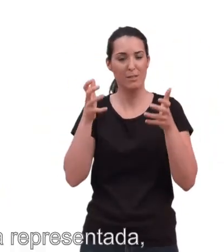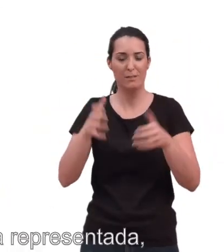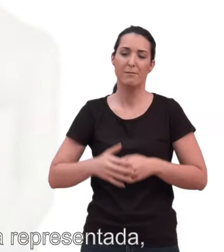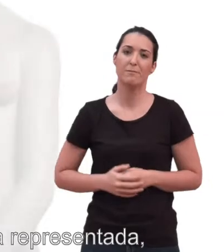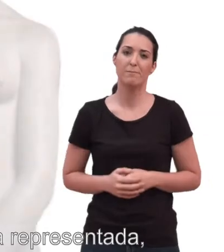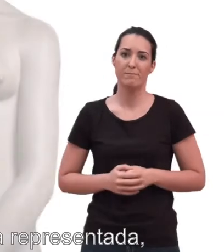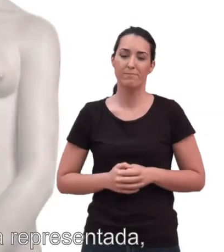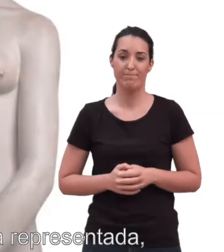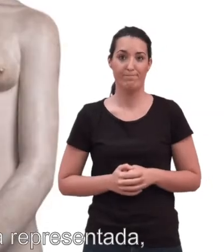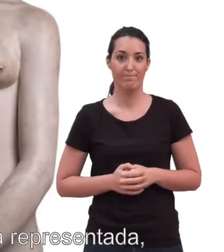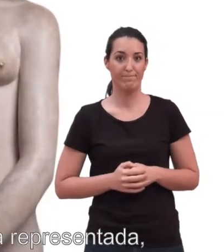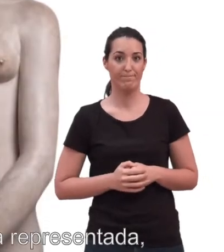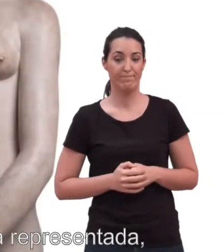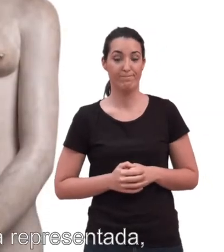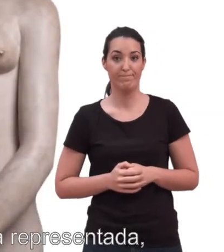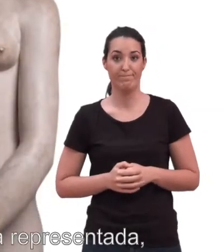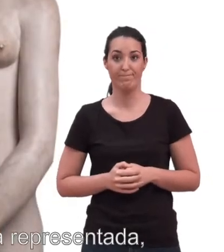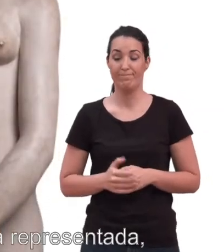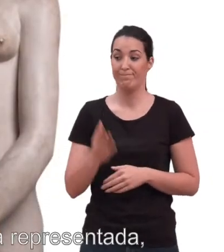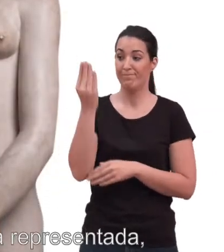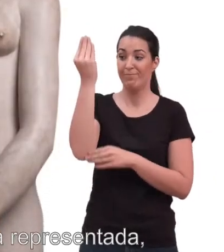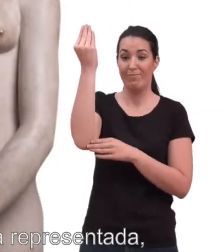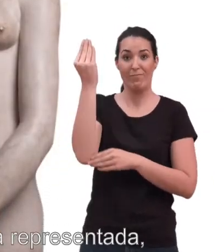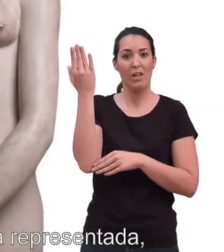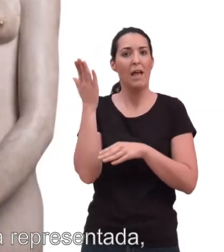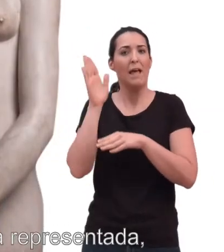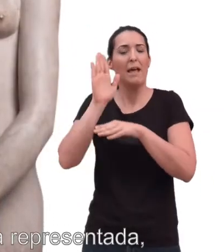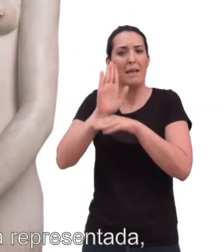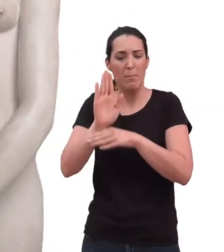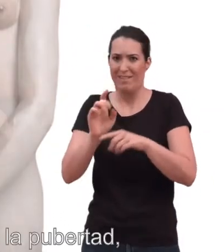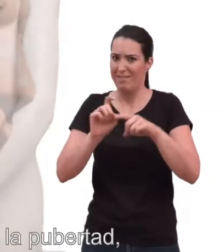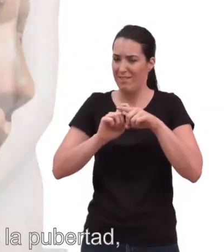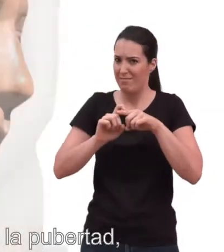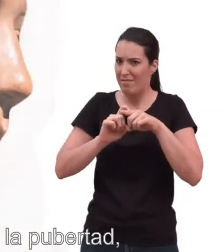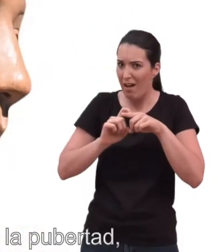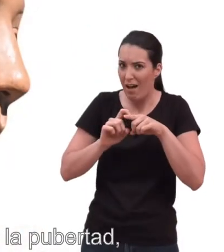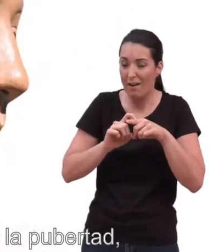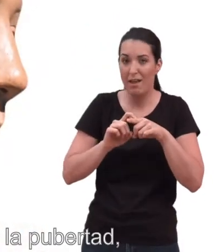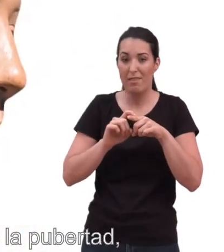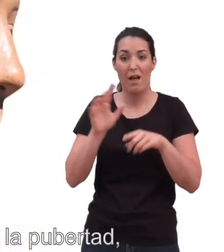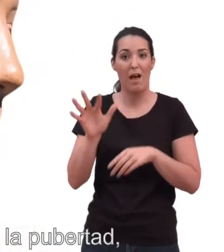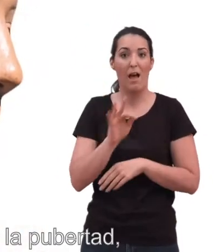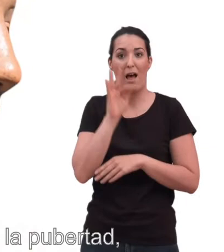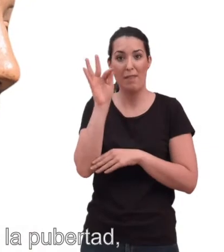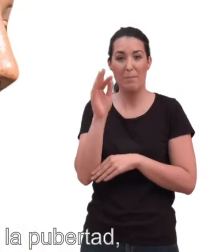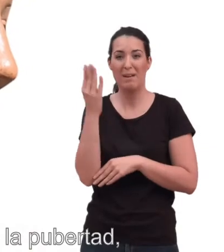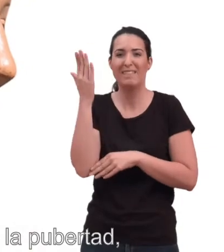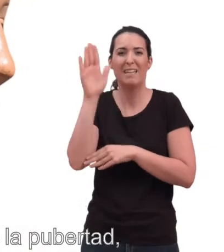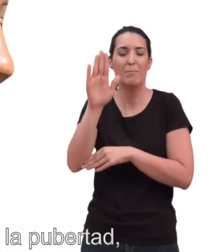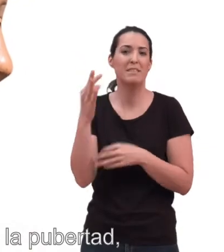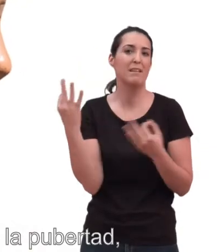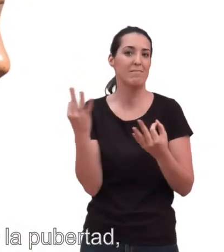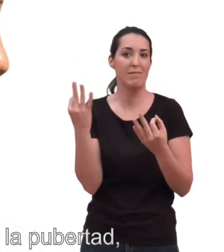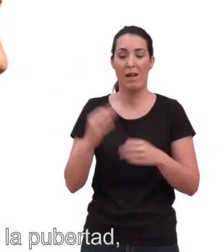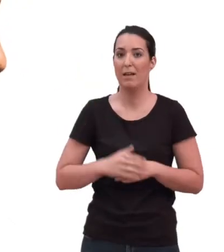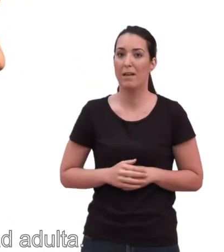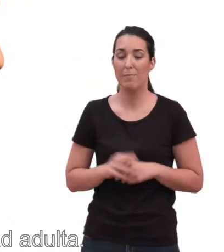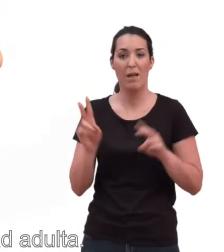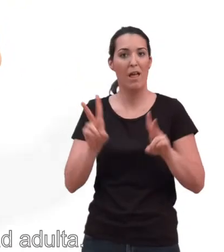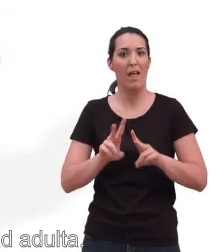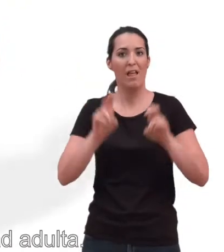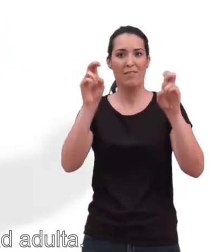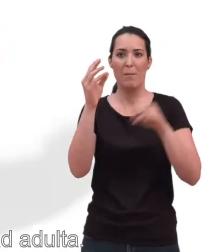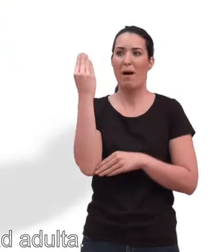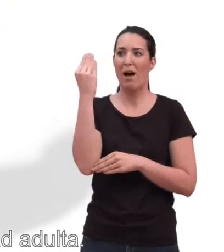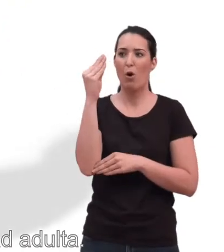Más allá del aspecto racial implícito en la representada, la obra captura las contradicciones de la pubertad, el